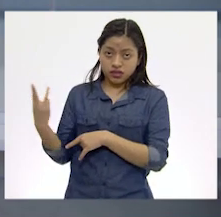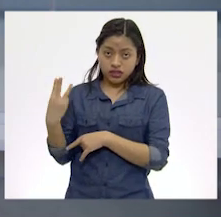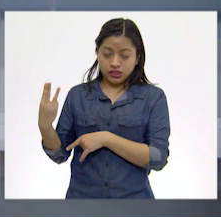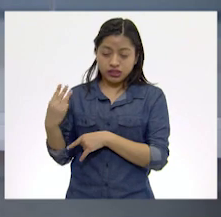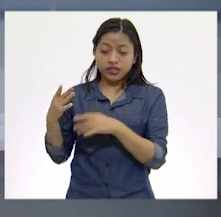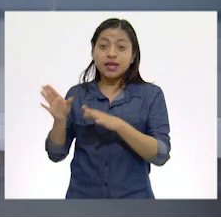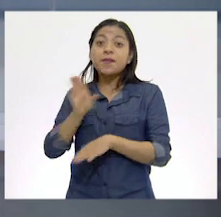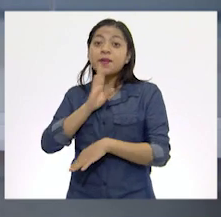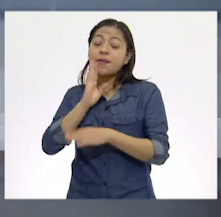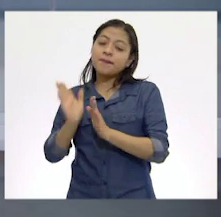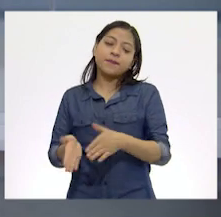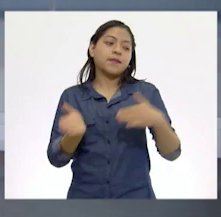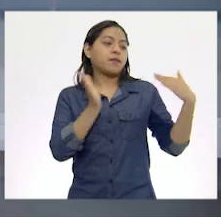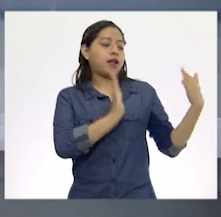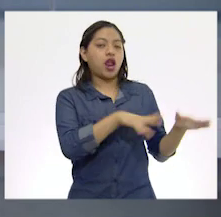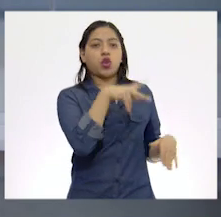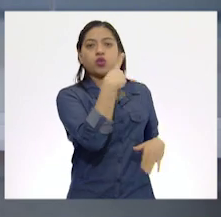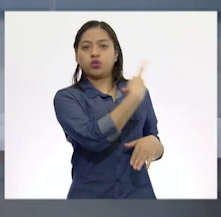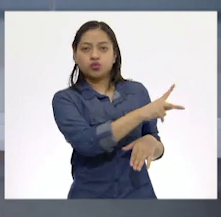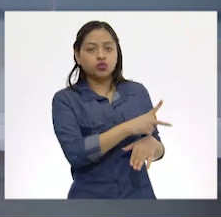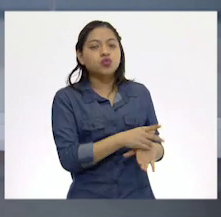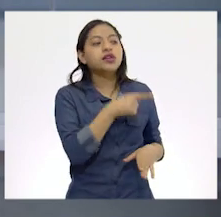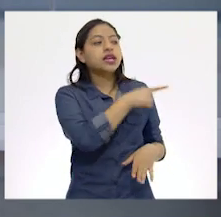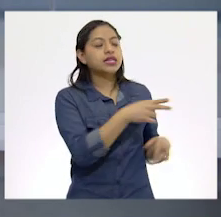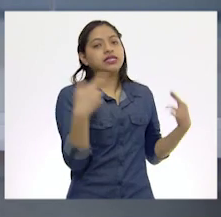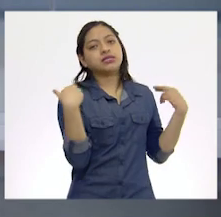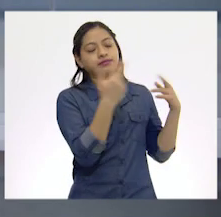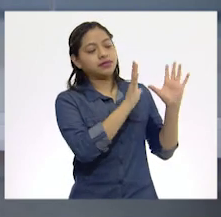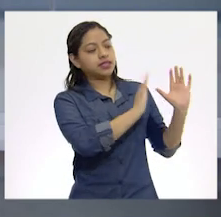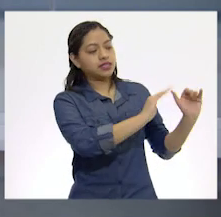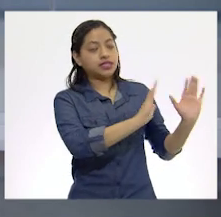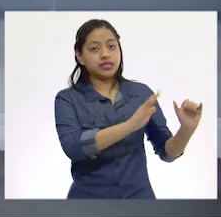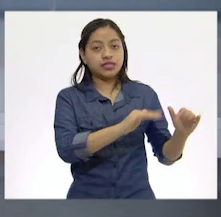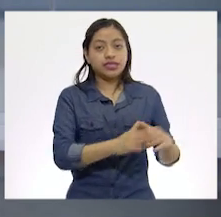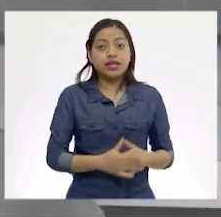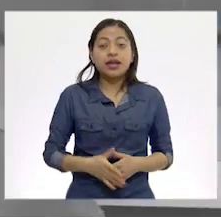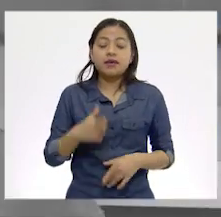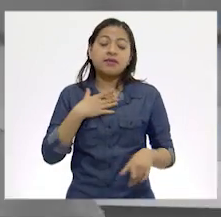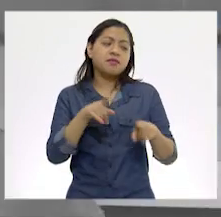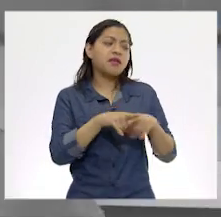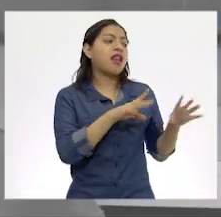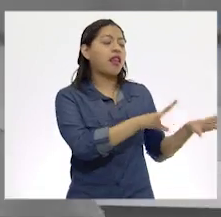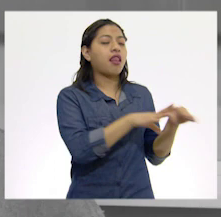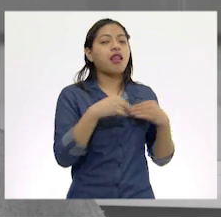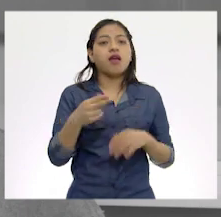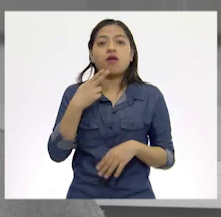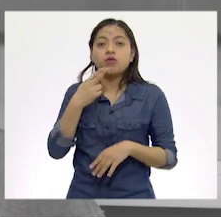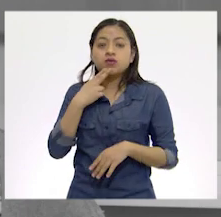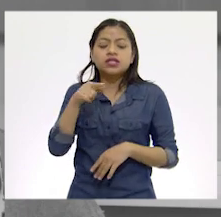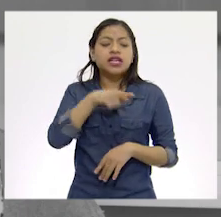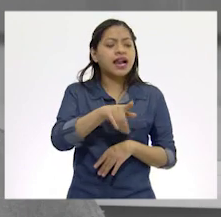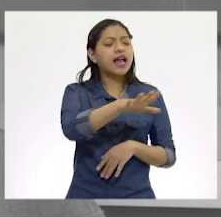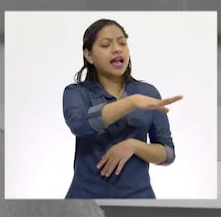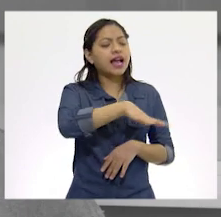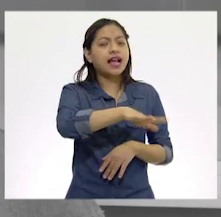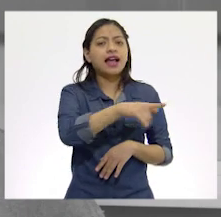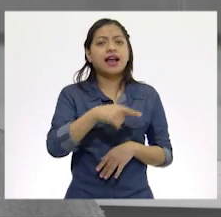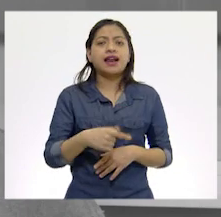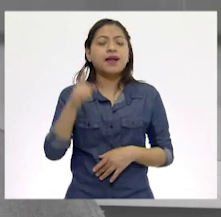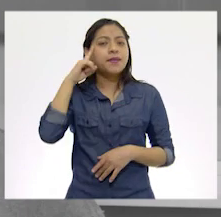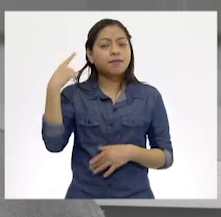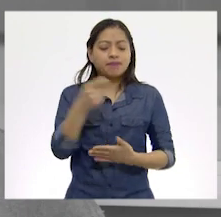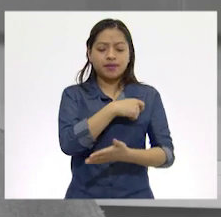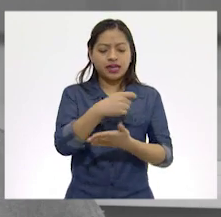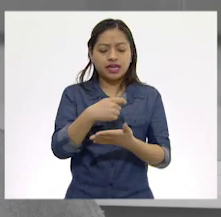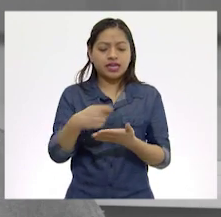lado unas cosas que utiliza ella para sus alumnos y mi hermana a veces las utiliza. Y tenemos ahí un espacio para escribir las